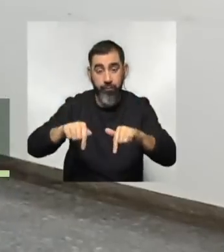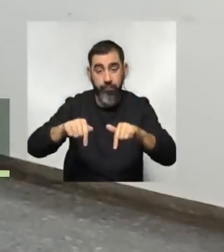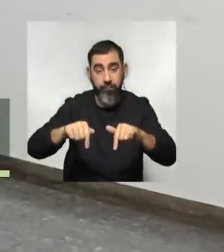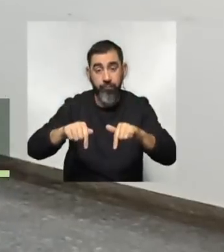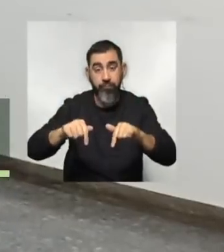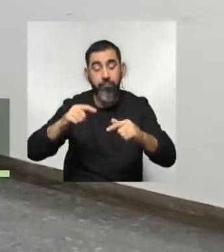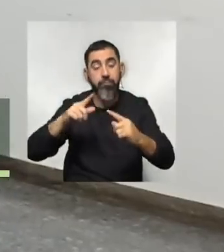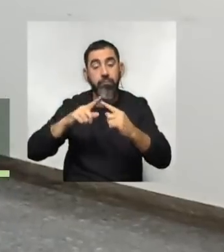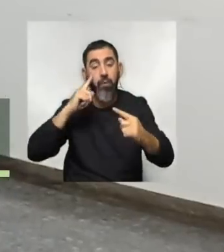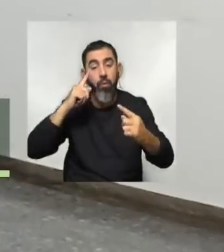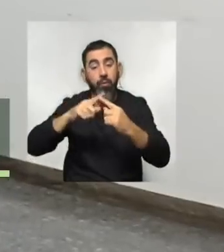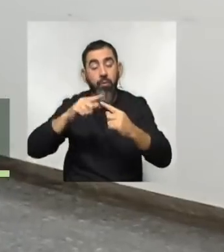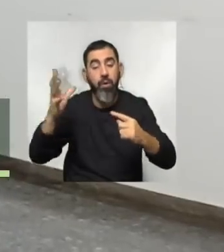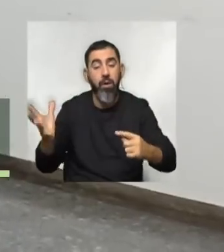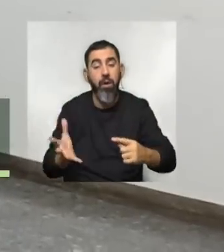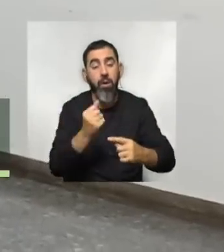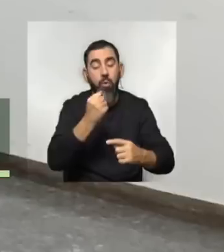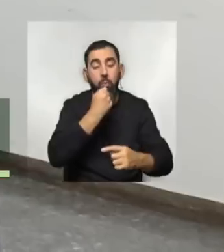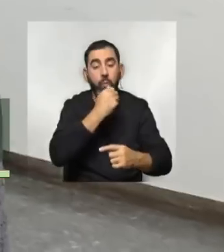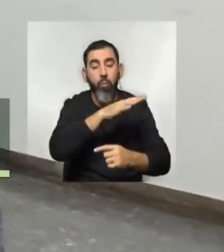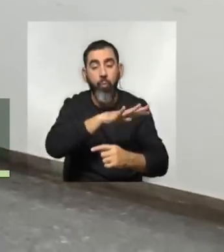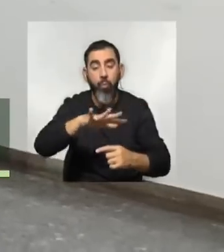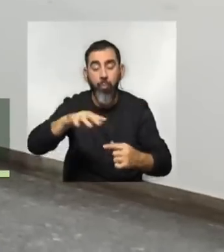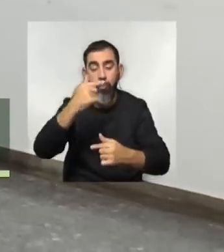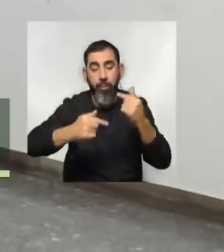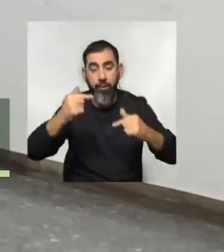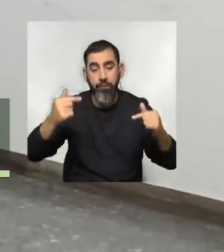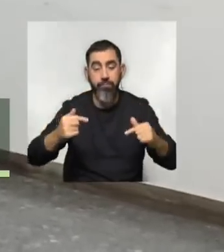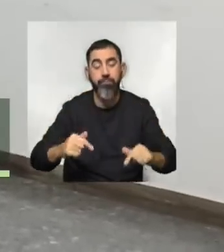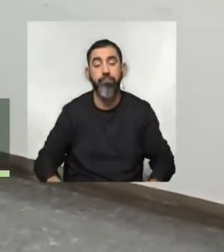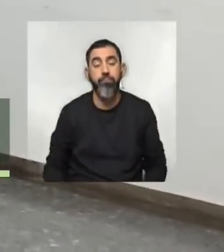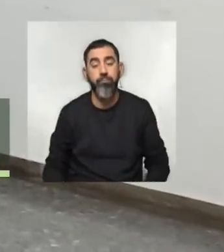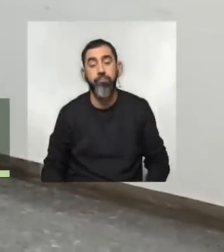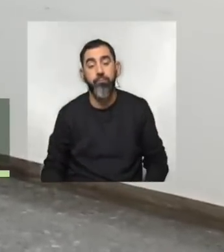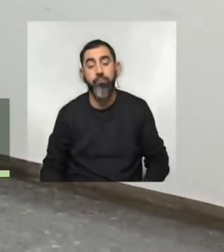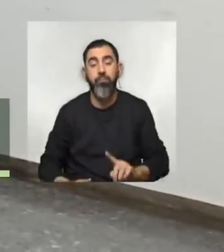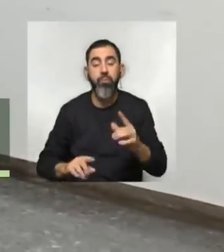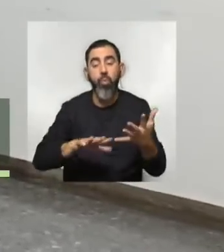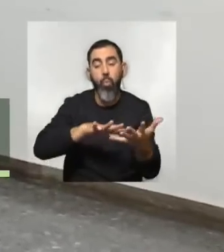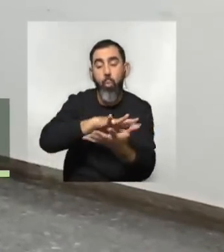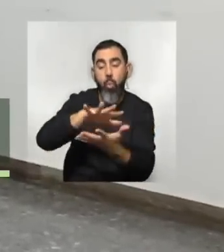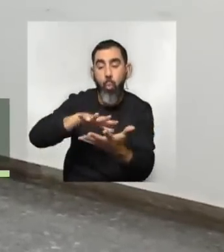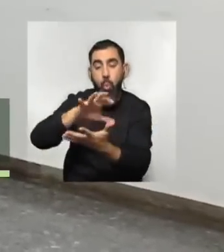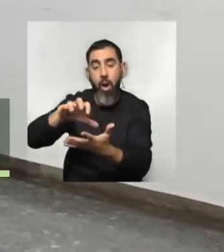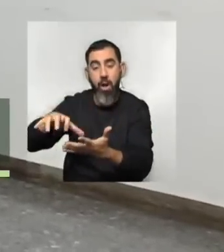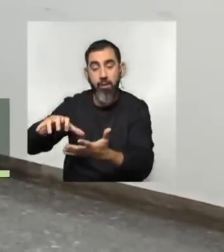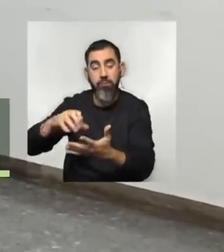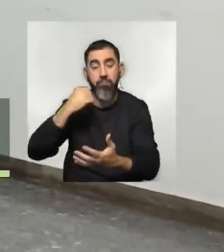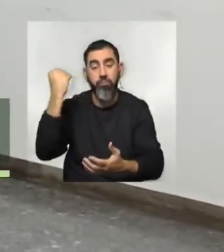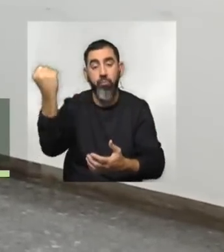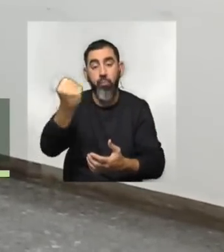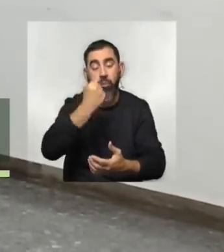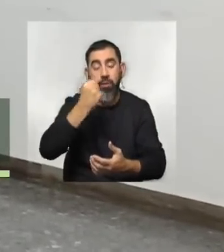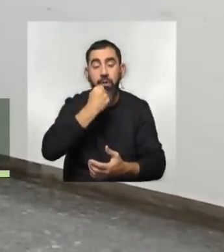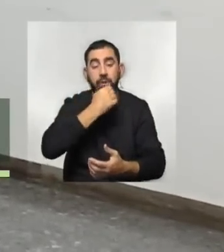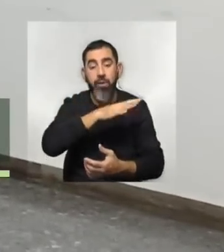el énfasis es en recuperar claves históricas de determinados lugares, que han sido significativos en